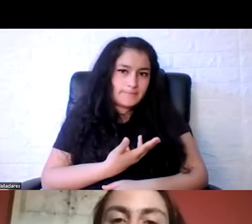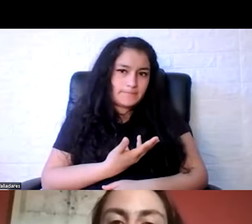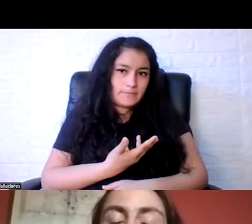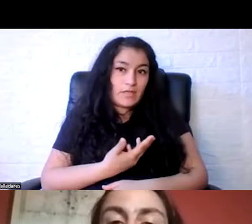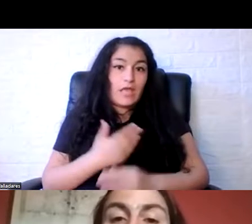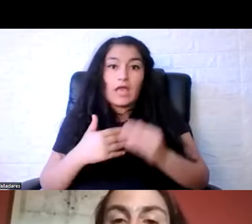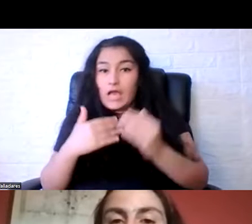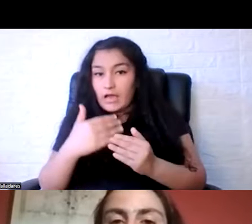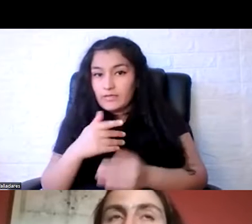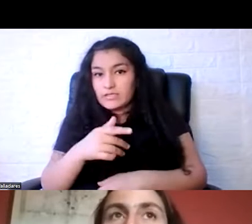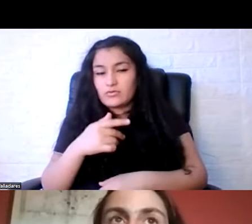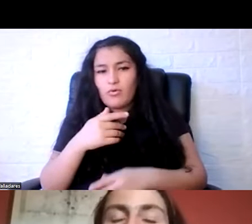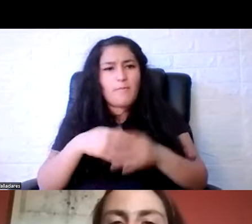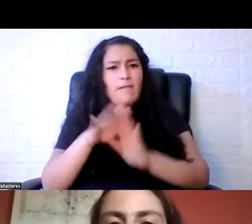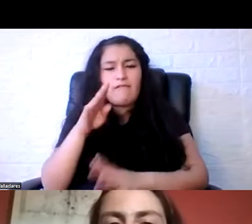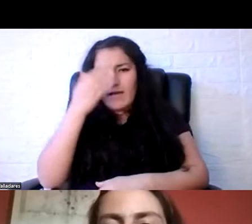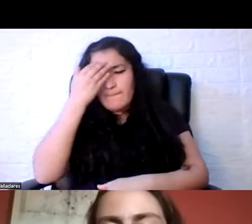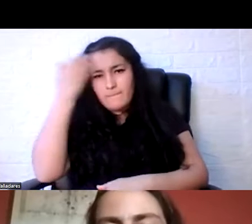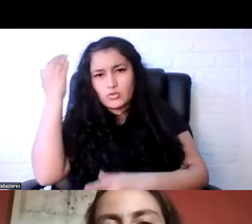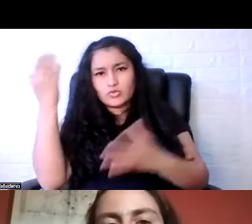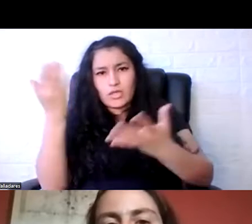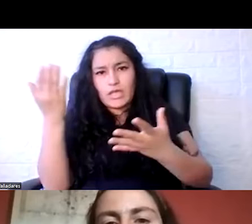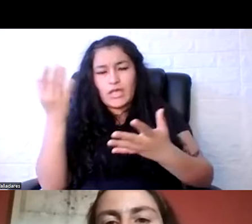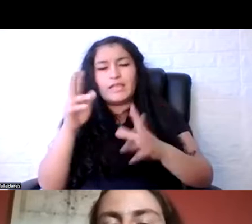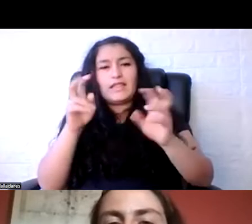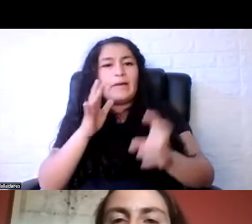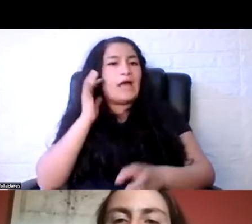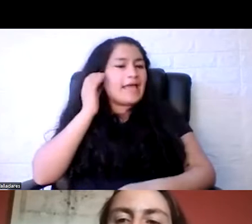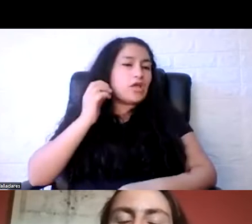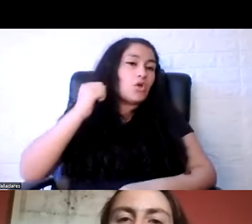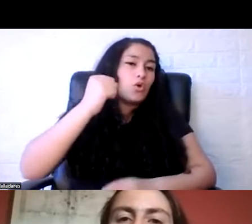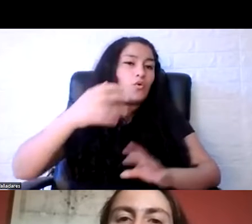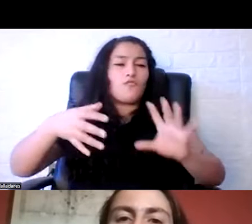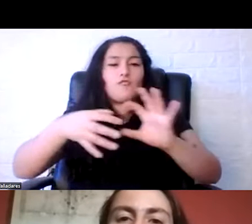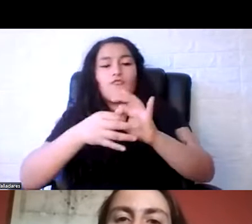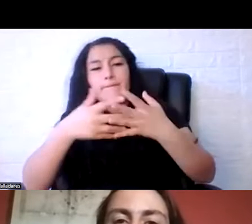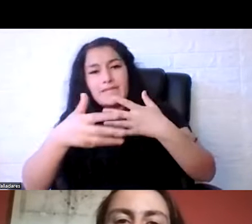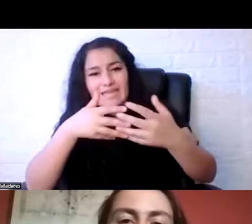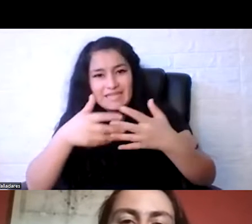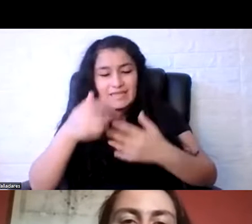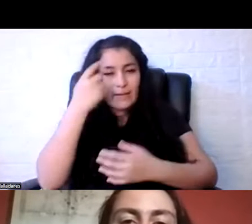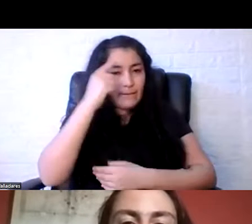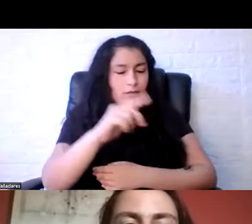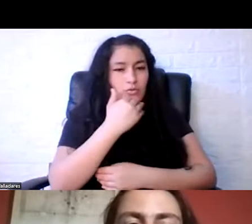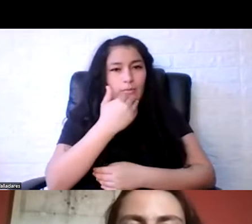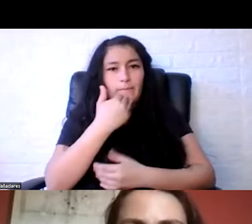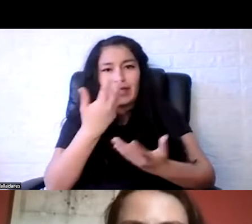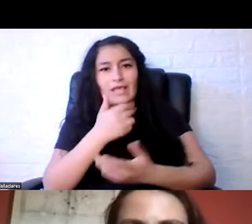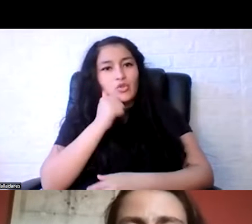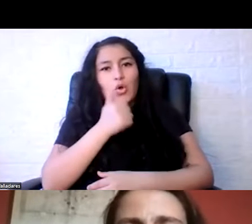mucho más visible en los territorios, ser ecofeminista, ¿no es cierto?, pero también llevarlo en la práctica en el día a